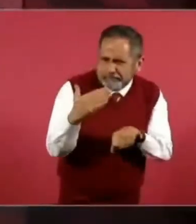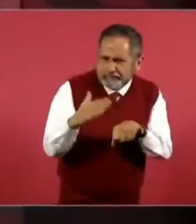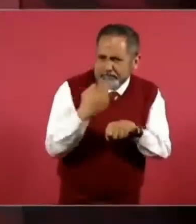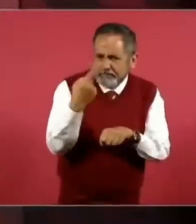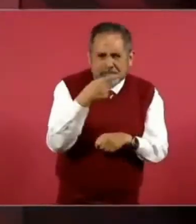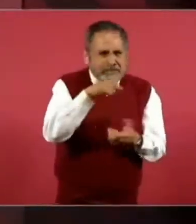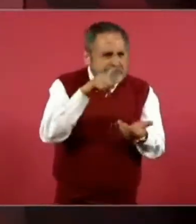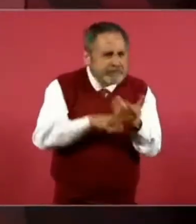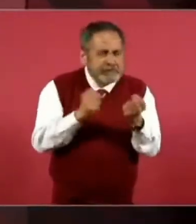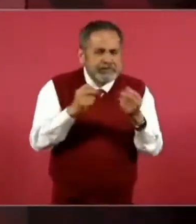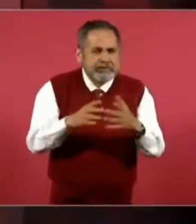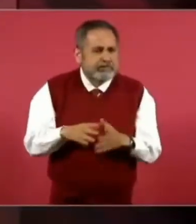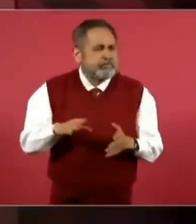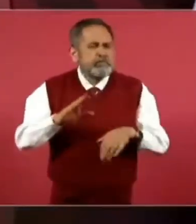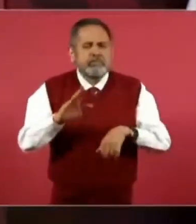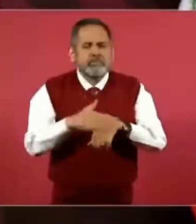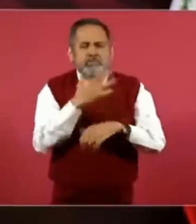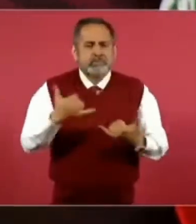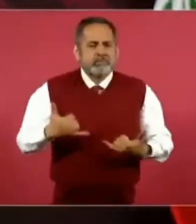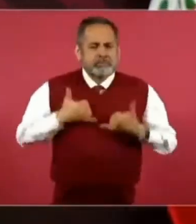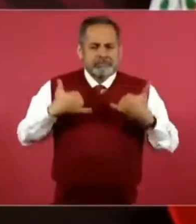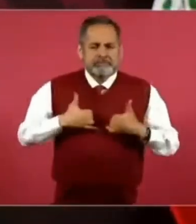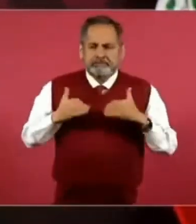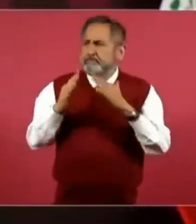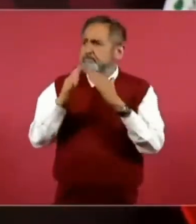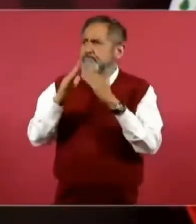tienen que irse de la casa los jóvenes